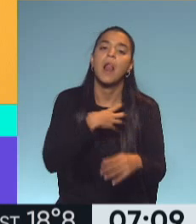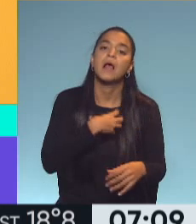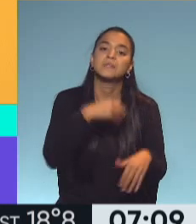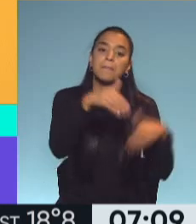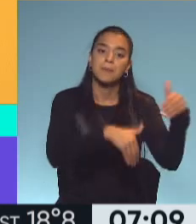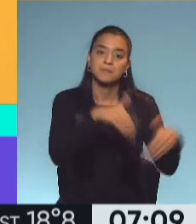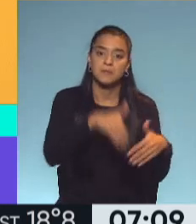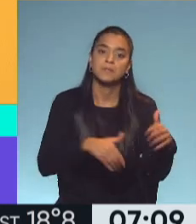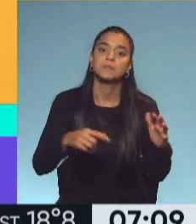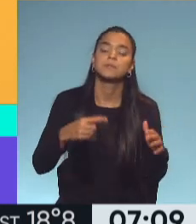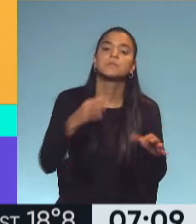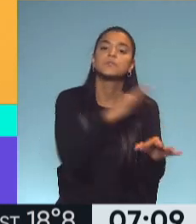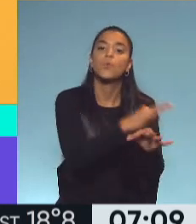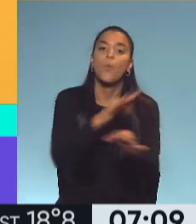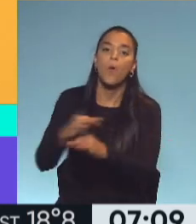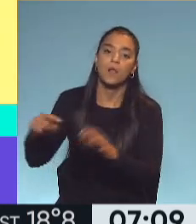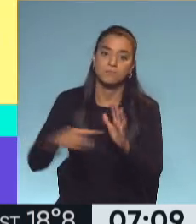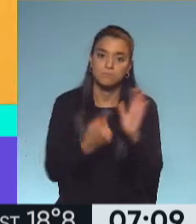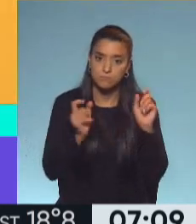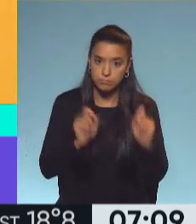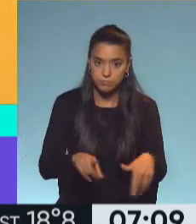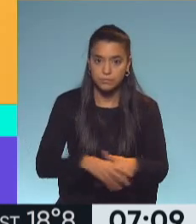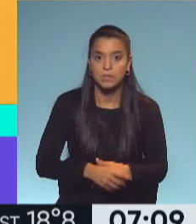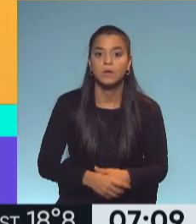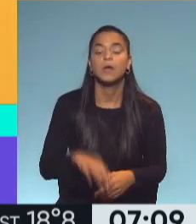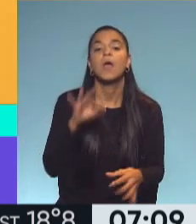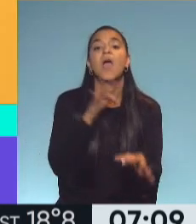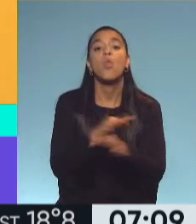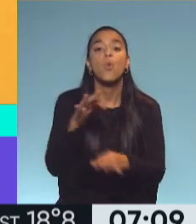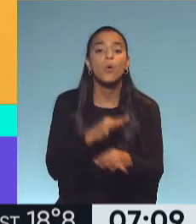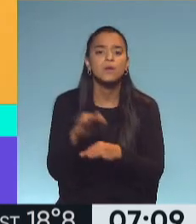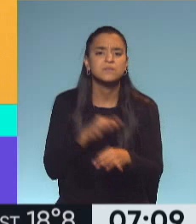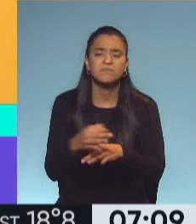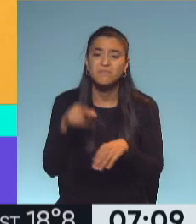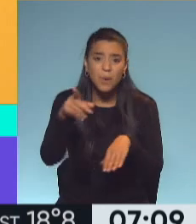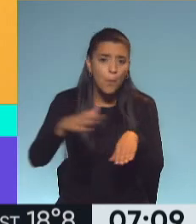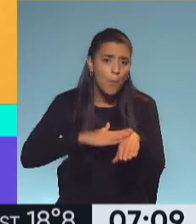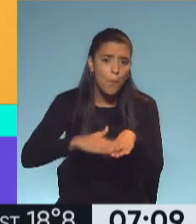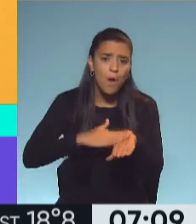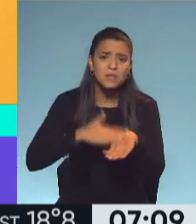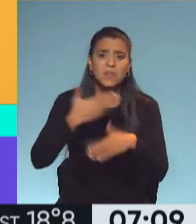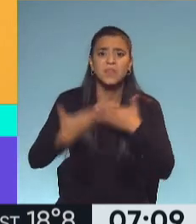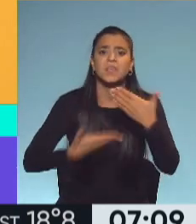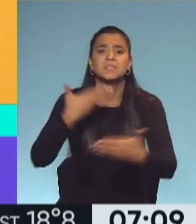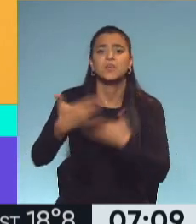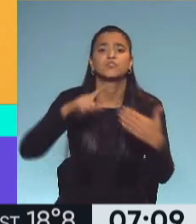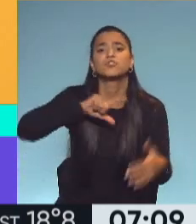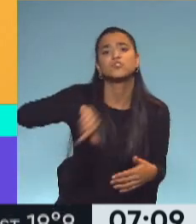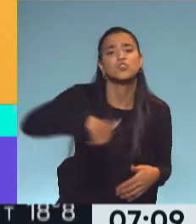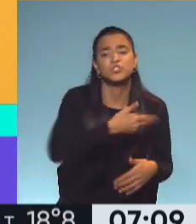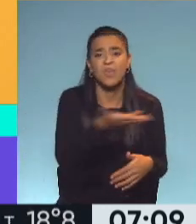presenciales en las escuelas de la Ciudad de Buenos Aires. La educación es la base de nuestro desarrollo como